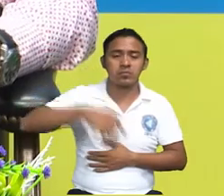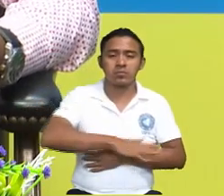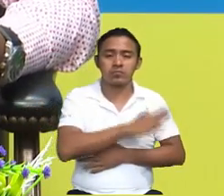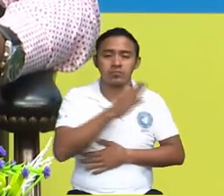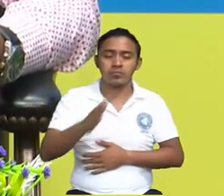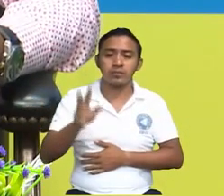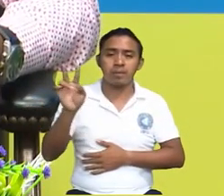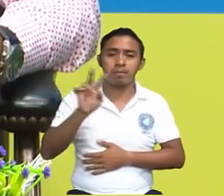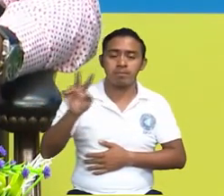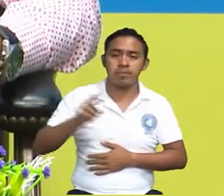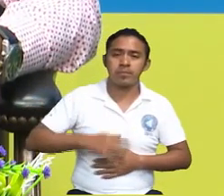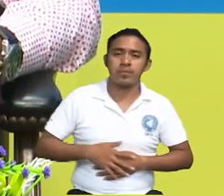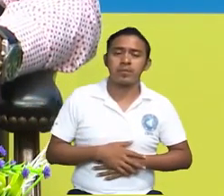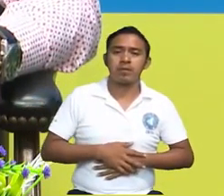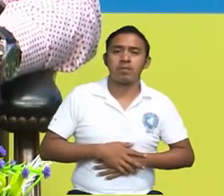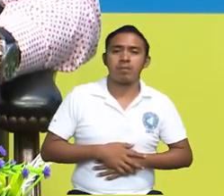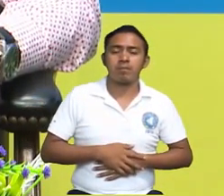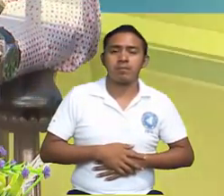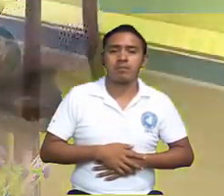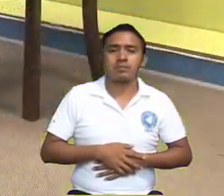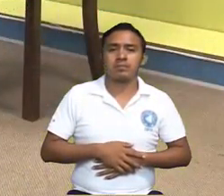este viernes. ¿Sería cuánto?